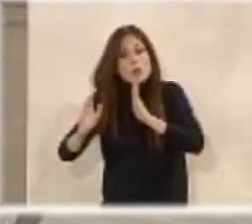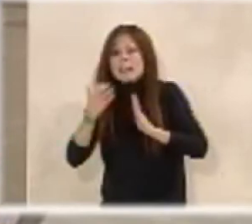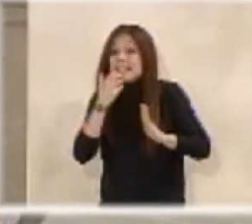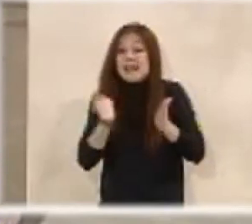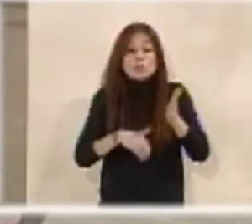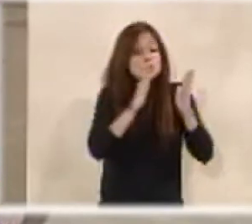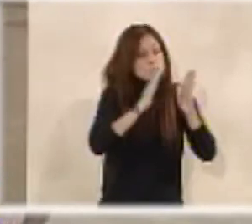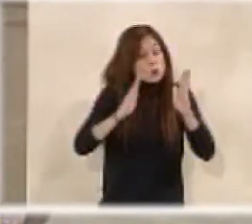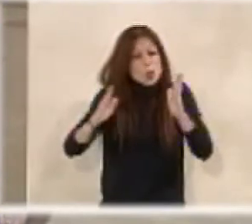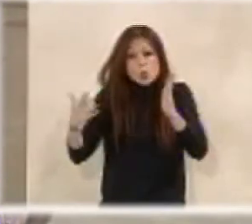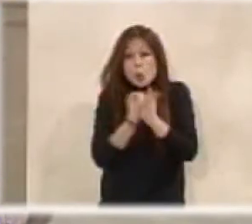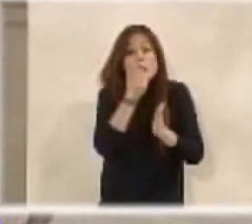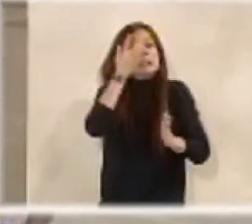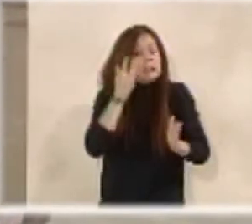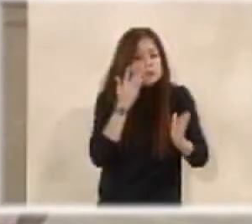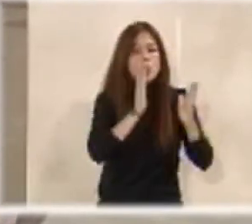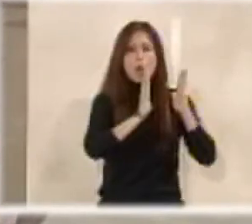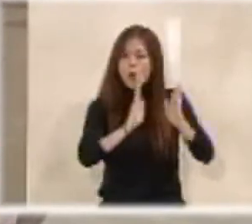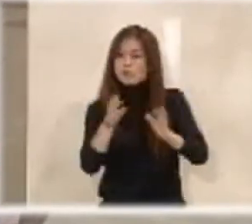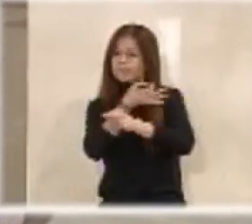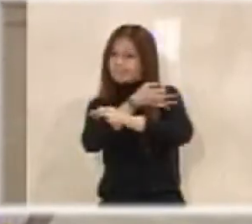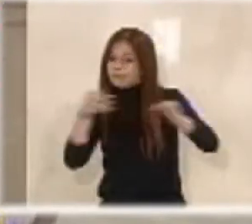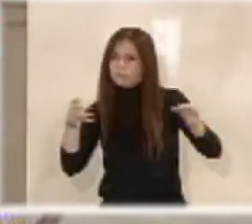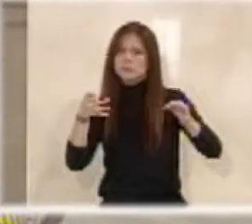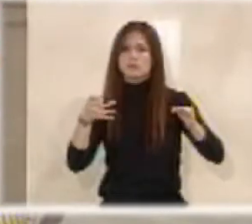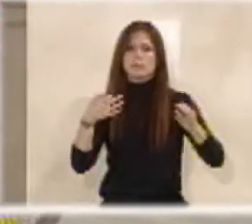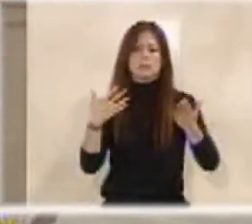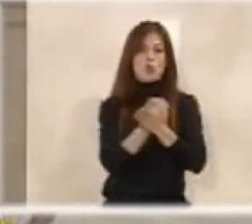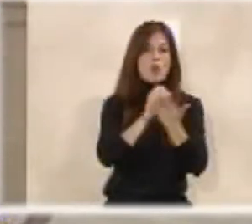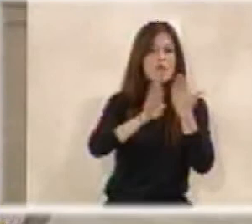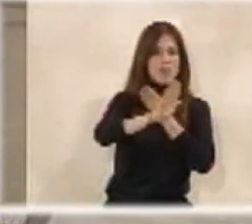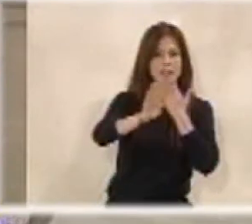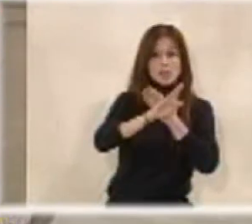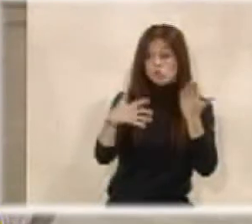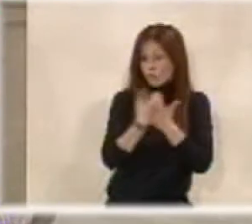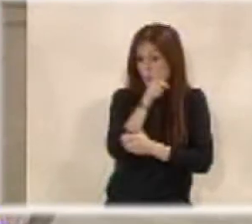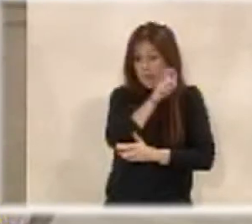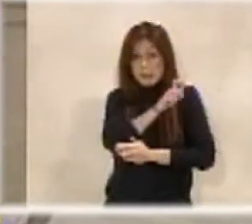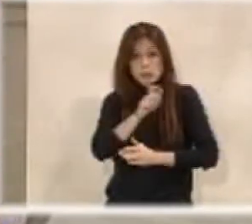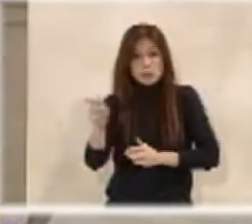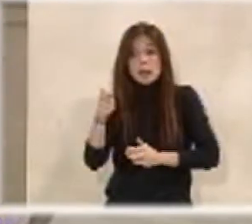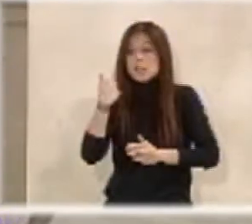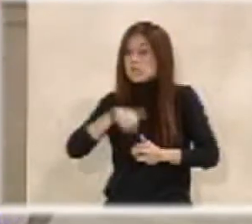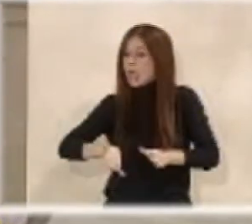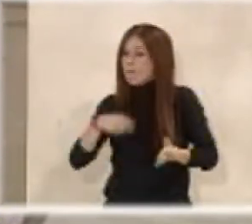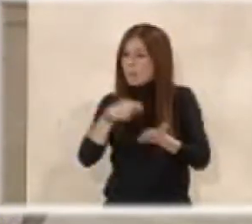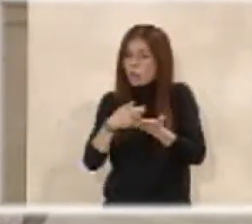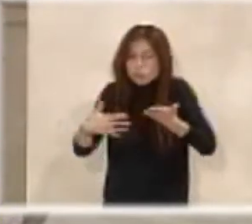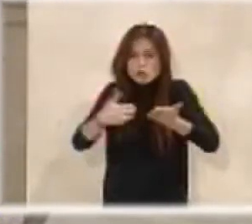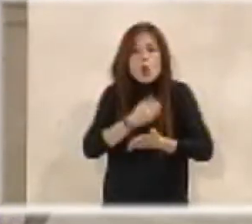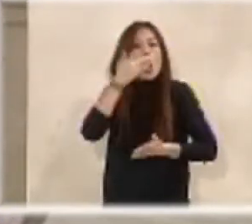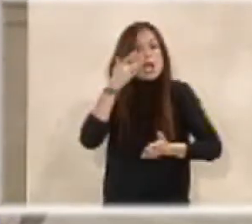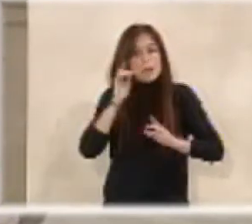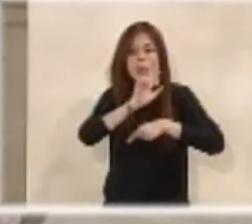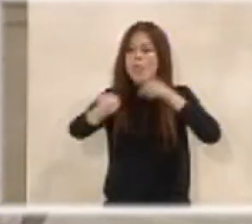esté en orden perfectamente, todos los vecinos y todo el mundo esté al día, tomemos